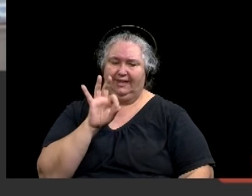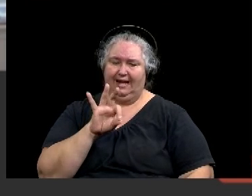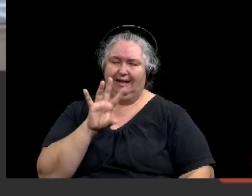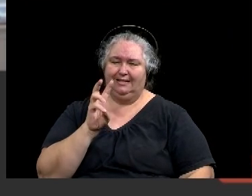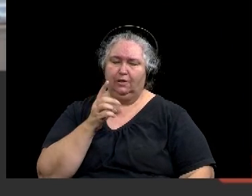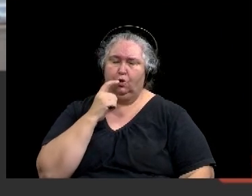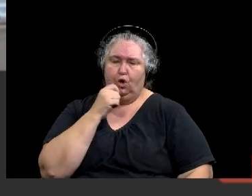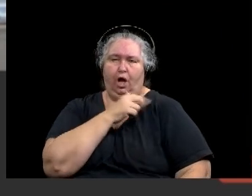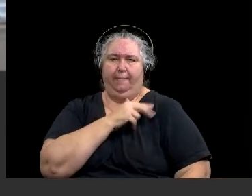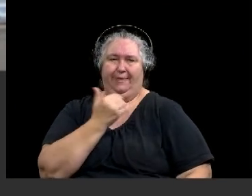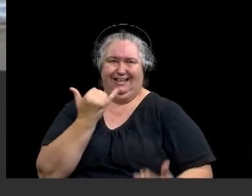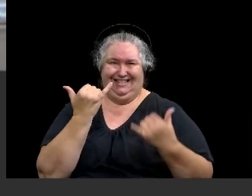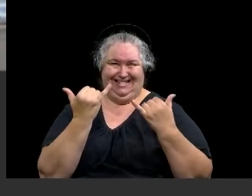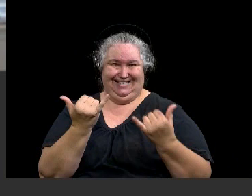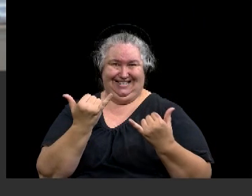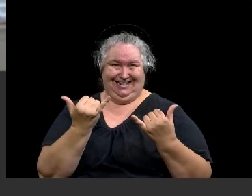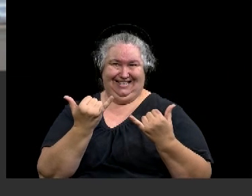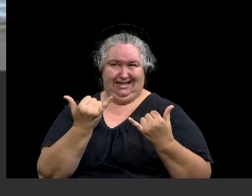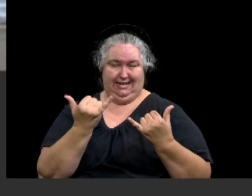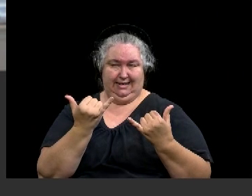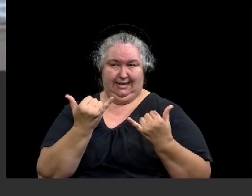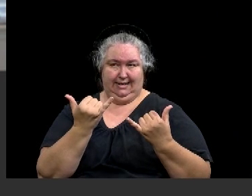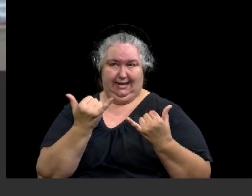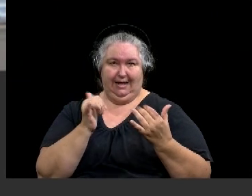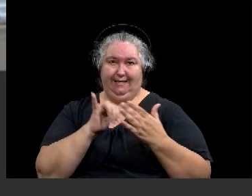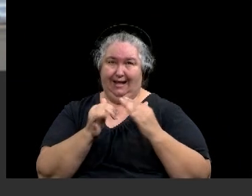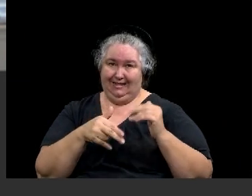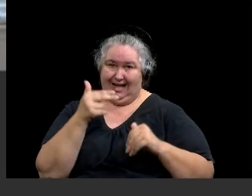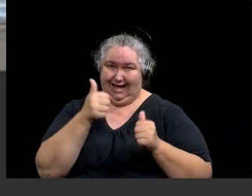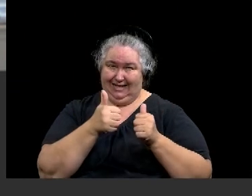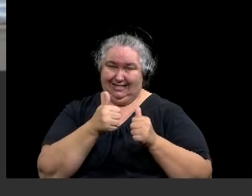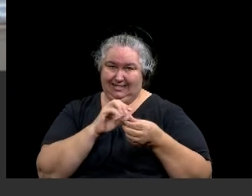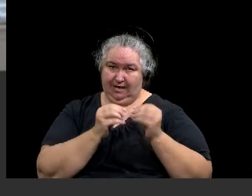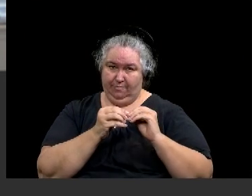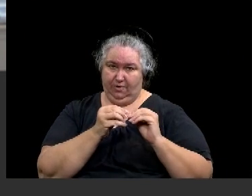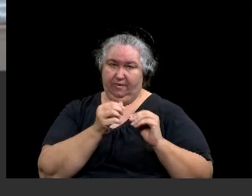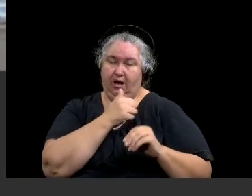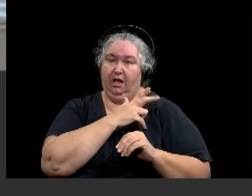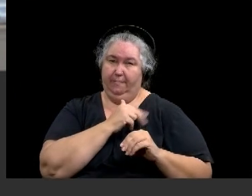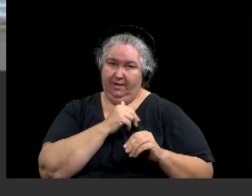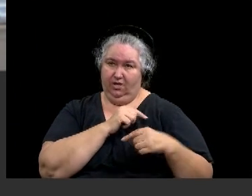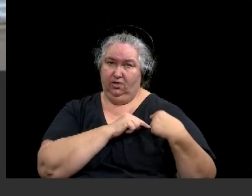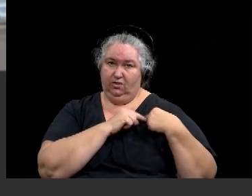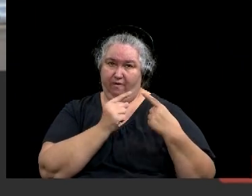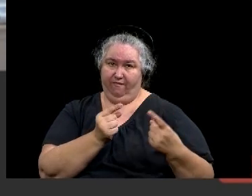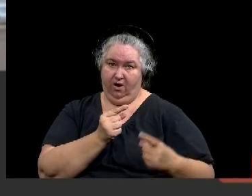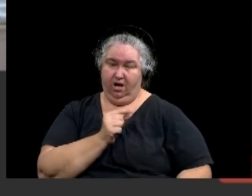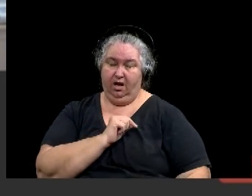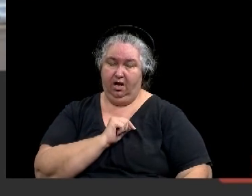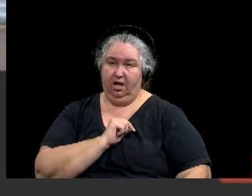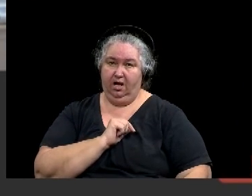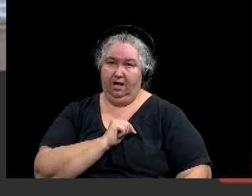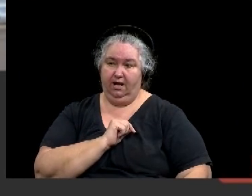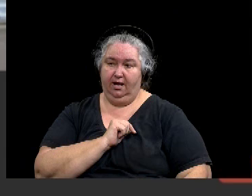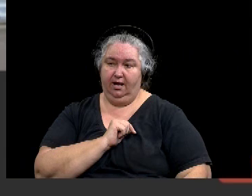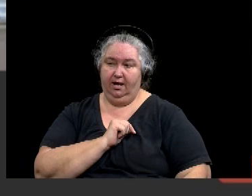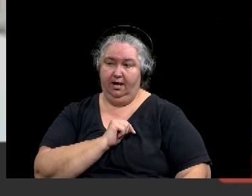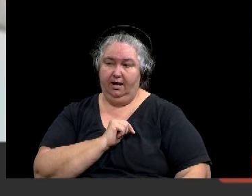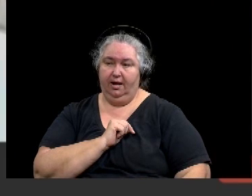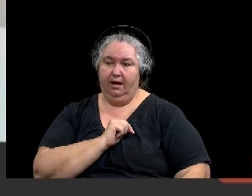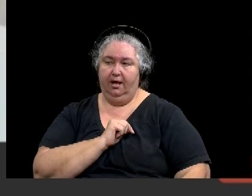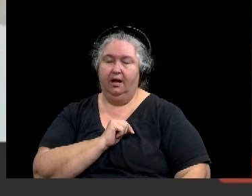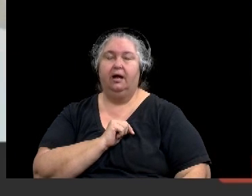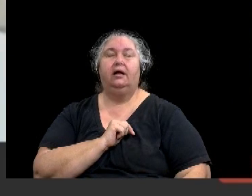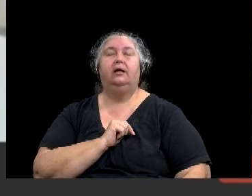los 96 que están hospitalizados es el número que han estado no lo más